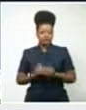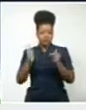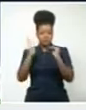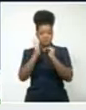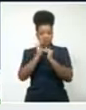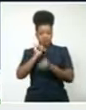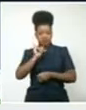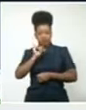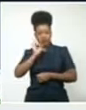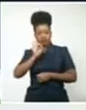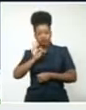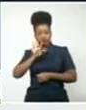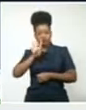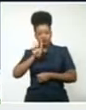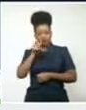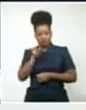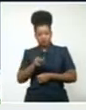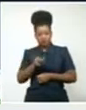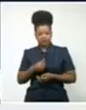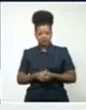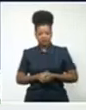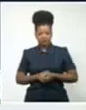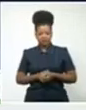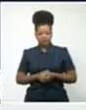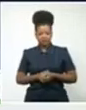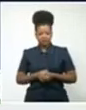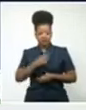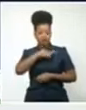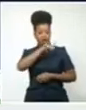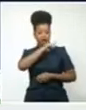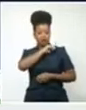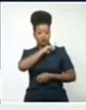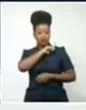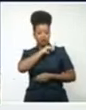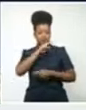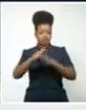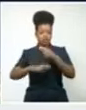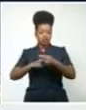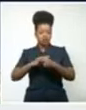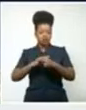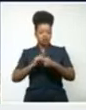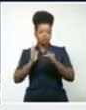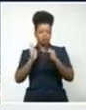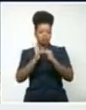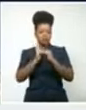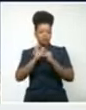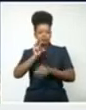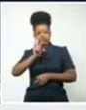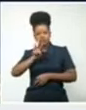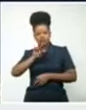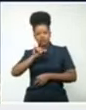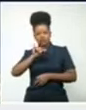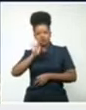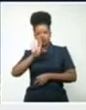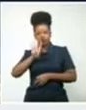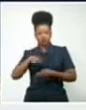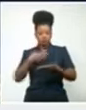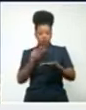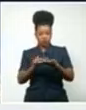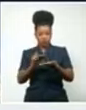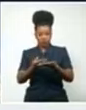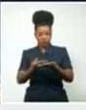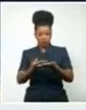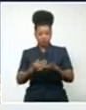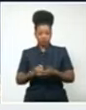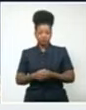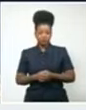1.684 personas. En el día de ayer se estudiaron 1.364 muestras para detectar